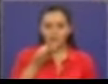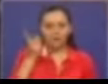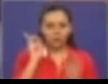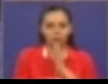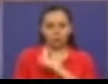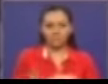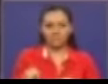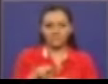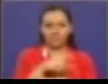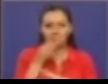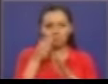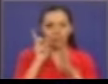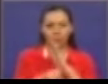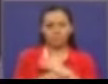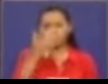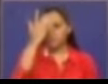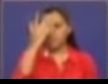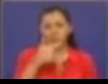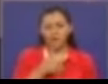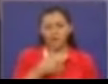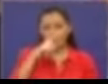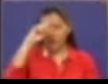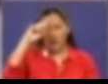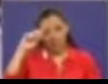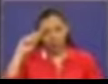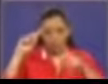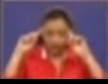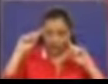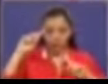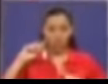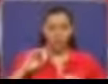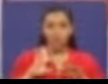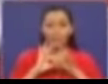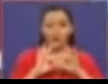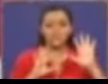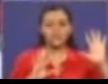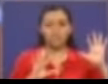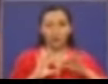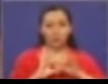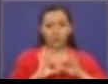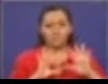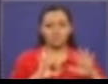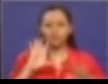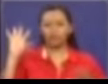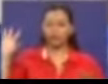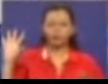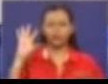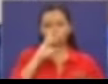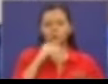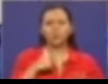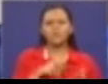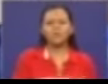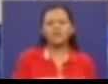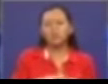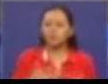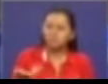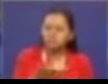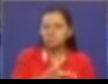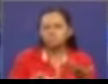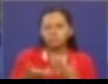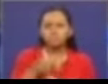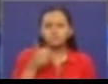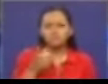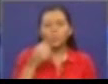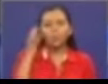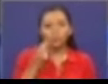en la fiscalía porque resultó herido junto con 5 compañeros más. Todos mantenían una reunión cuando los violentos del